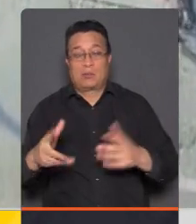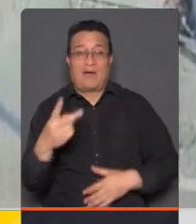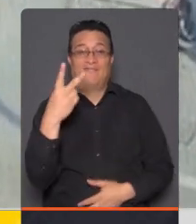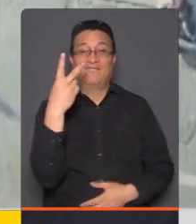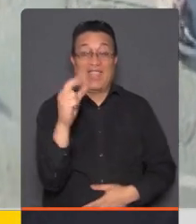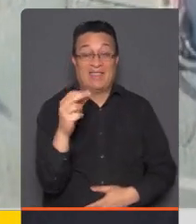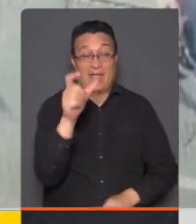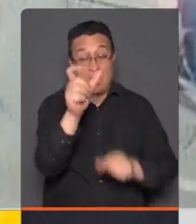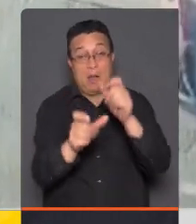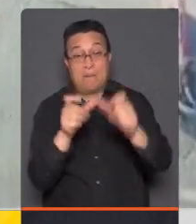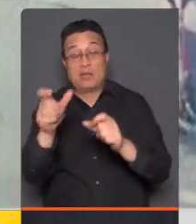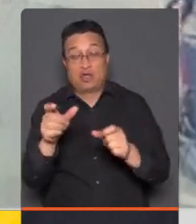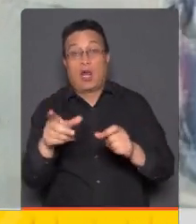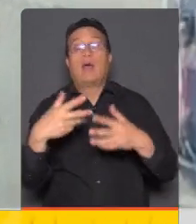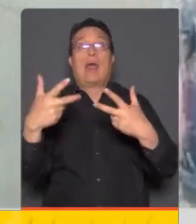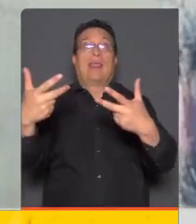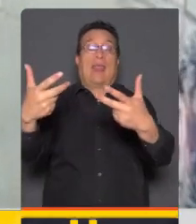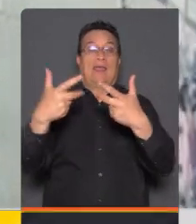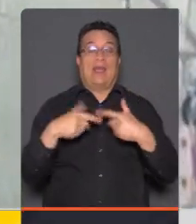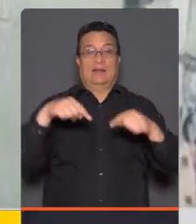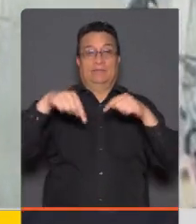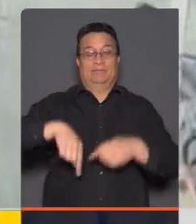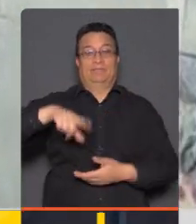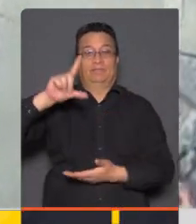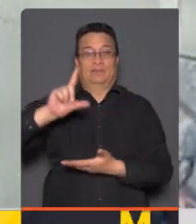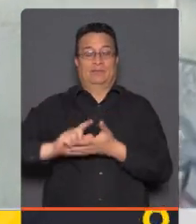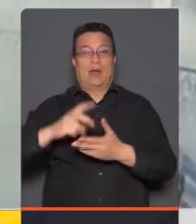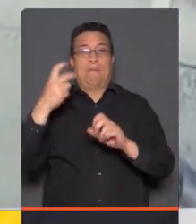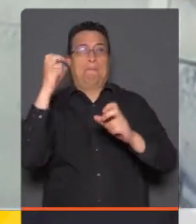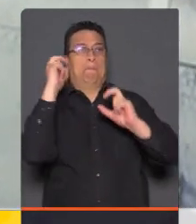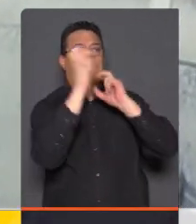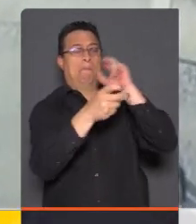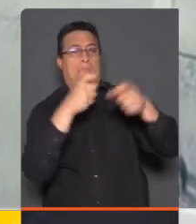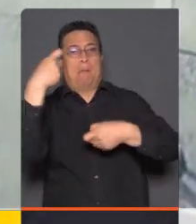atacaron este servicentro utilizando piedras y otros elementos contundentes. Ramón.